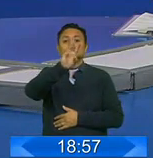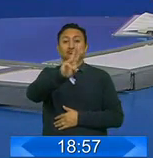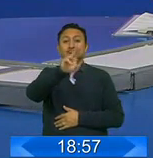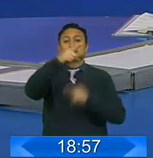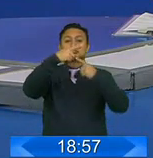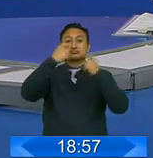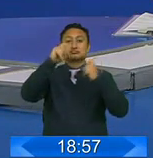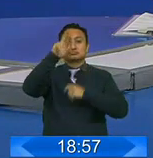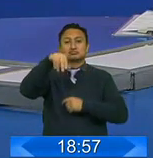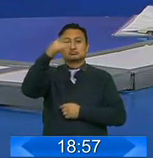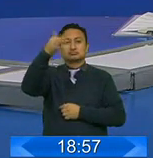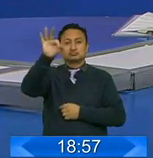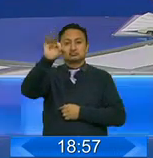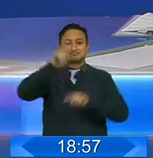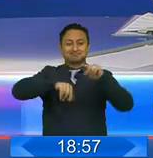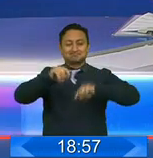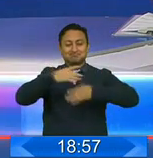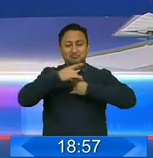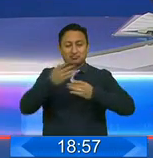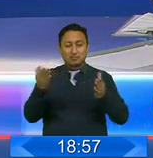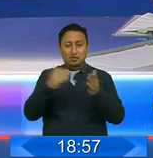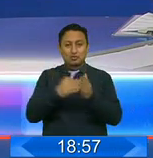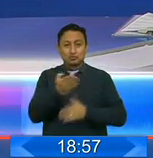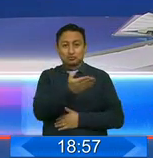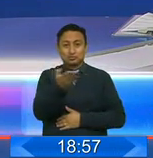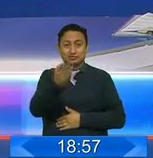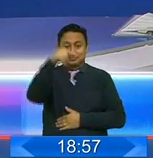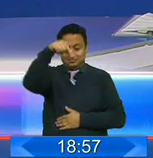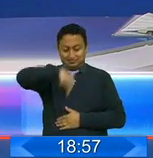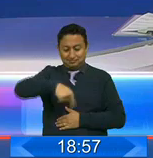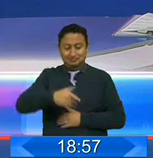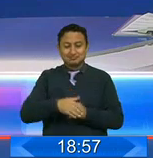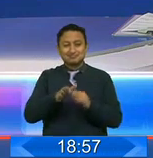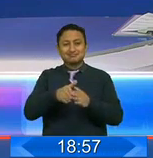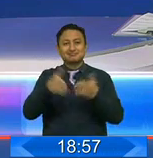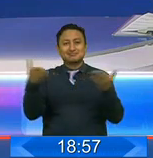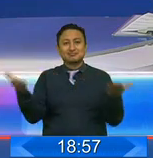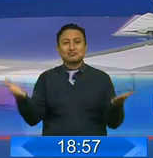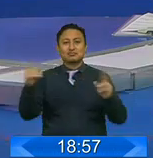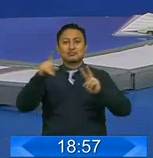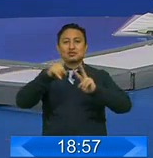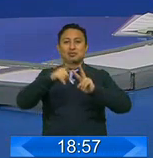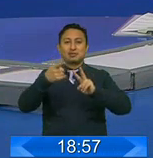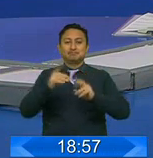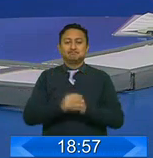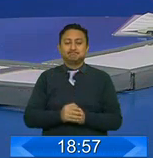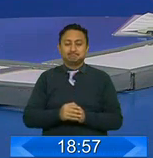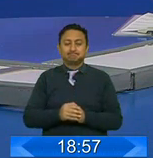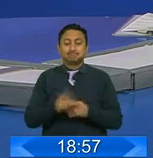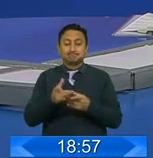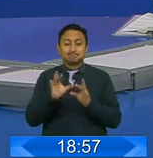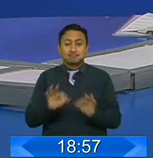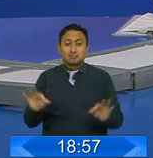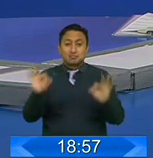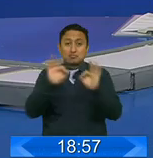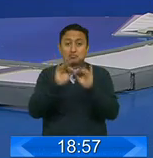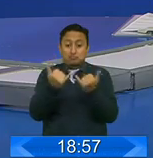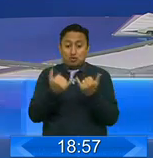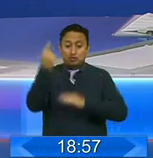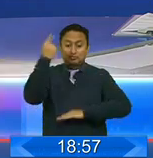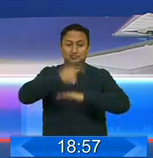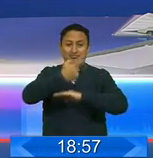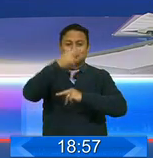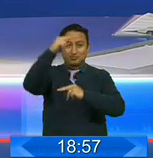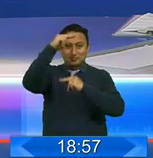6 de marzo del 2019, amigos, es un gusto estar nuevamente con ustedes aquí en Emisión Estelar del Comercio TV con lo más destacado en